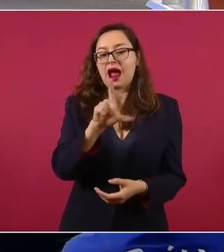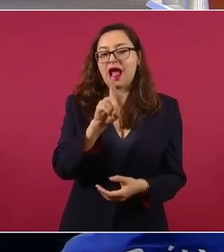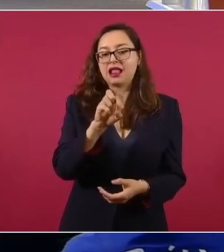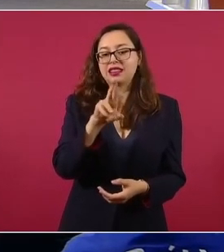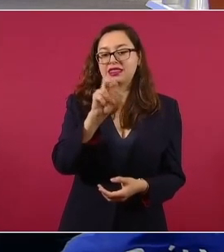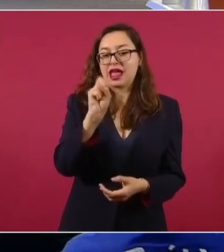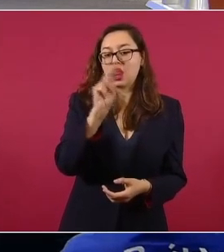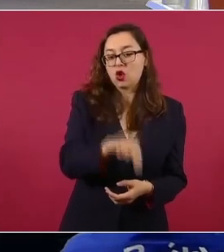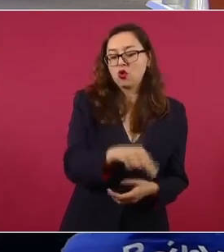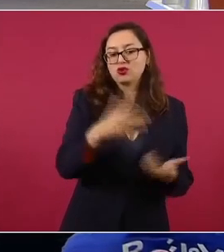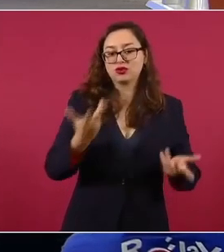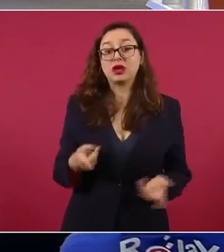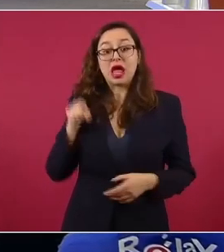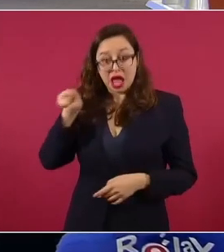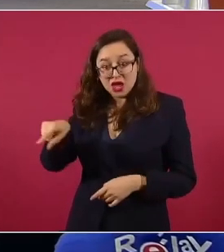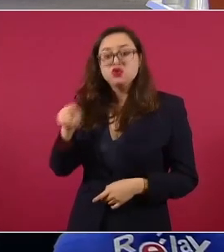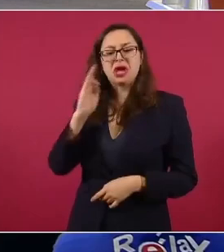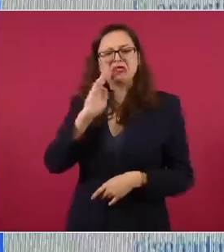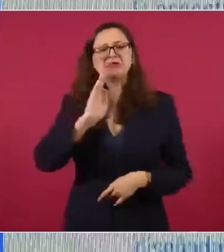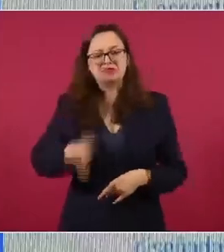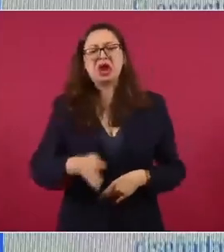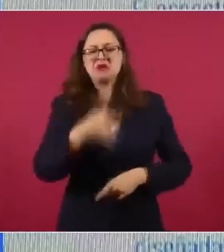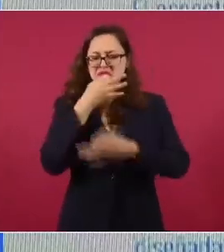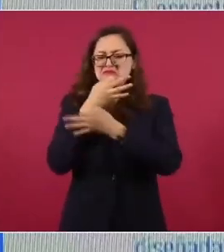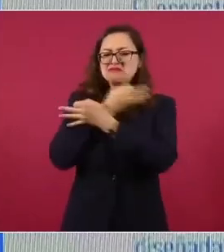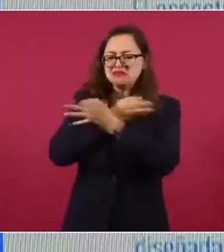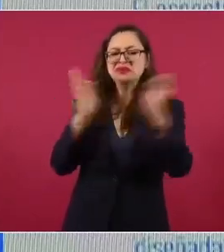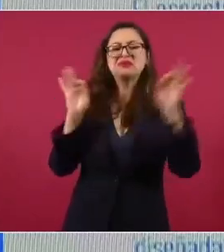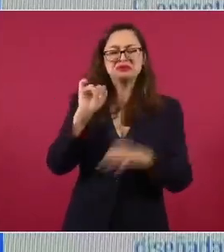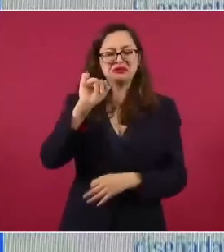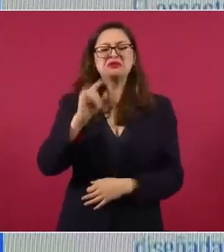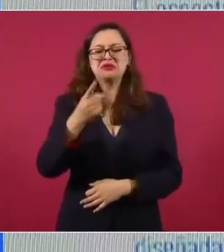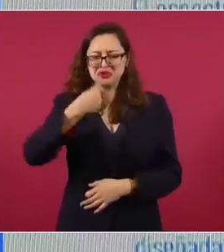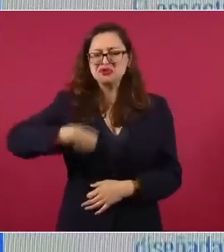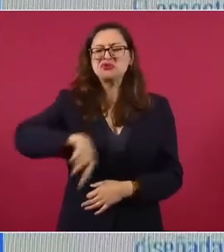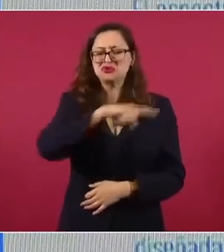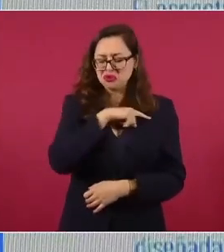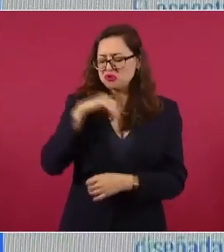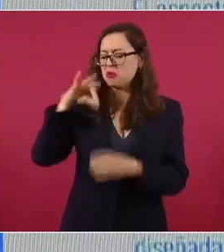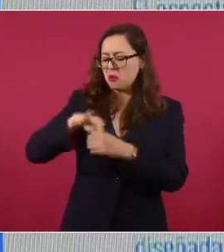240,000. Y el Yunque declaró que le dio de manera